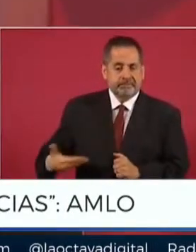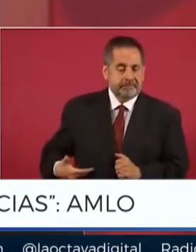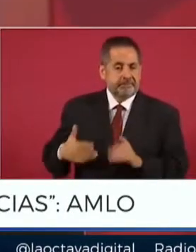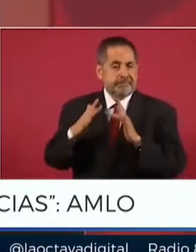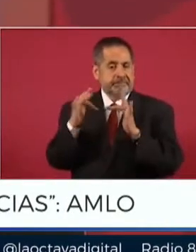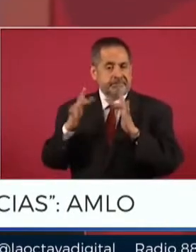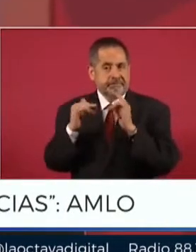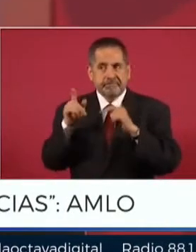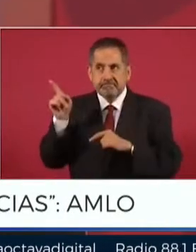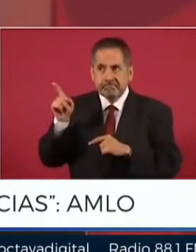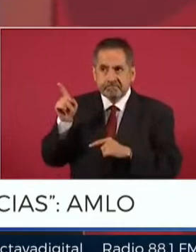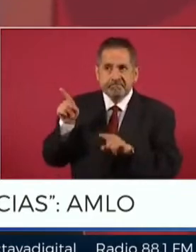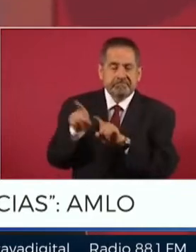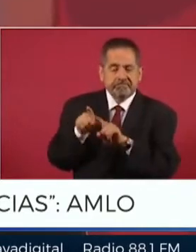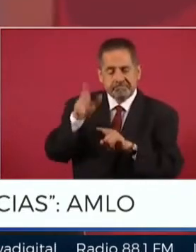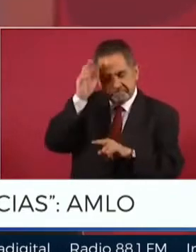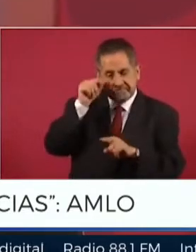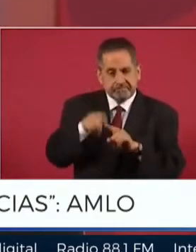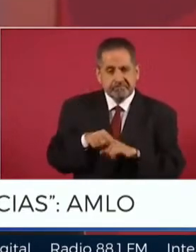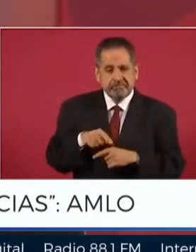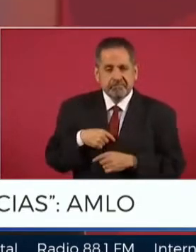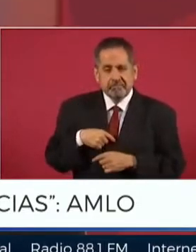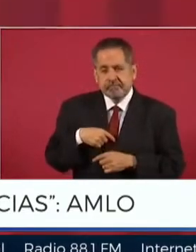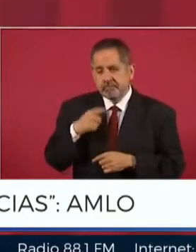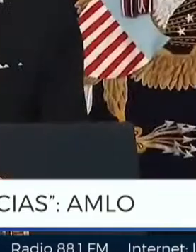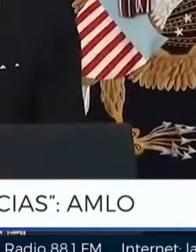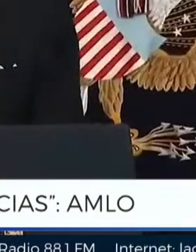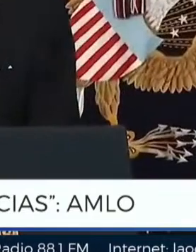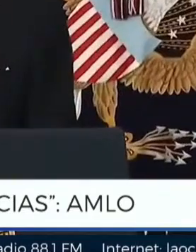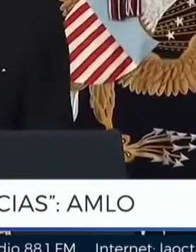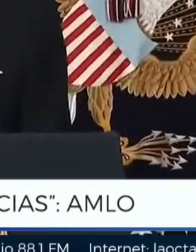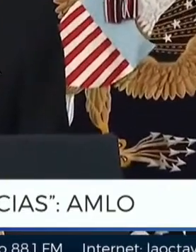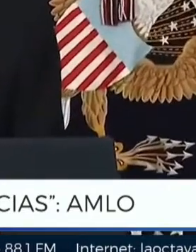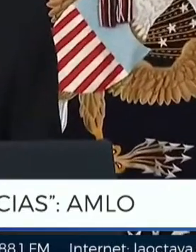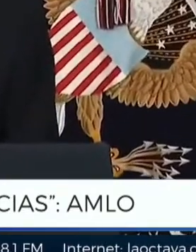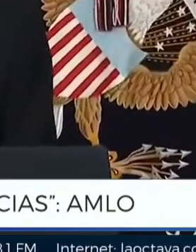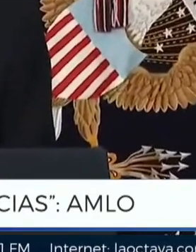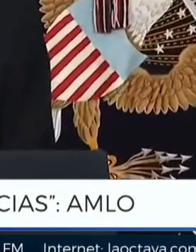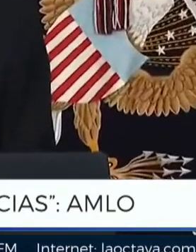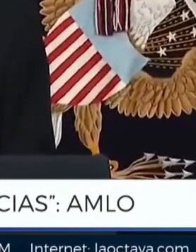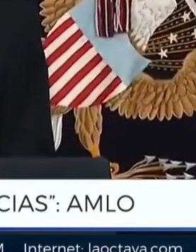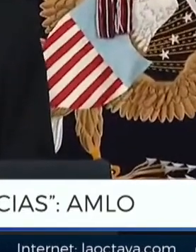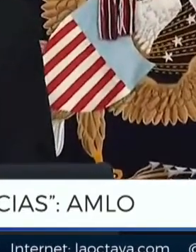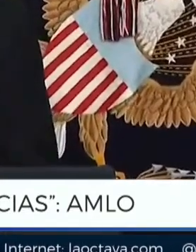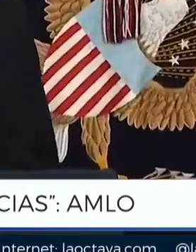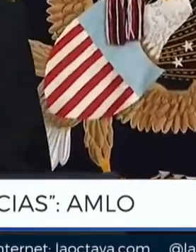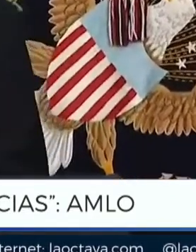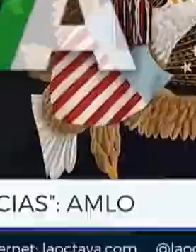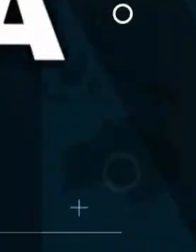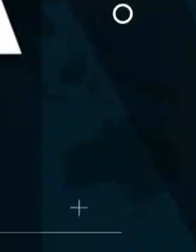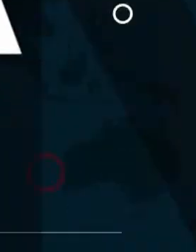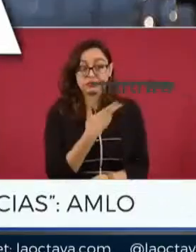Estados Unidos y Canadá en el marco del T-MEC. Esta mañana anunció un cambio de planes, la voz del presidente López Obrador.